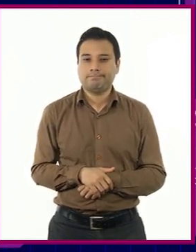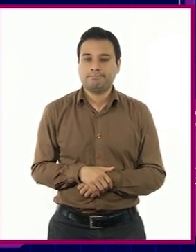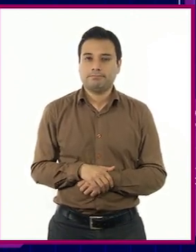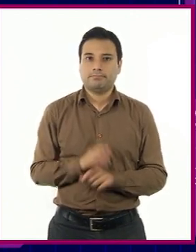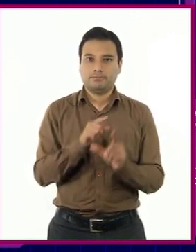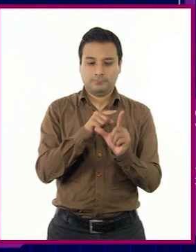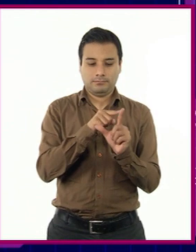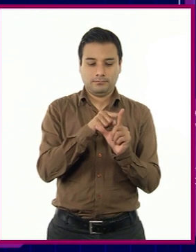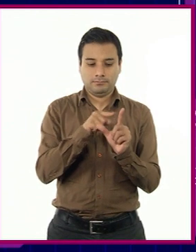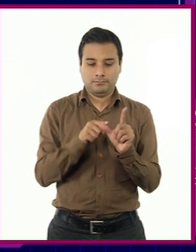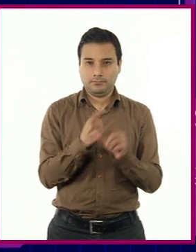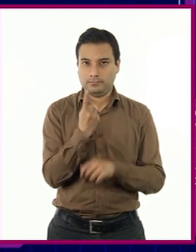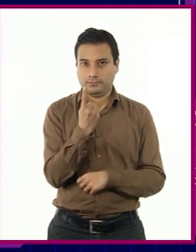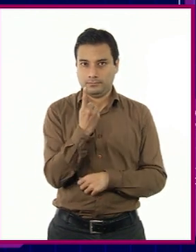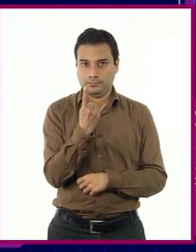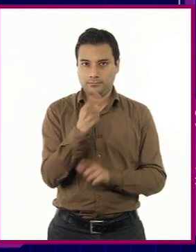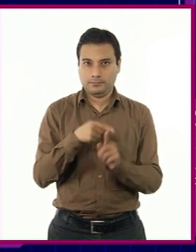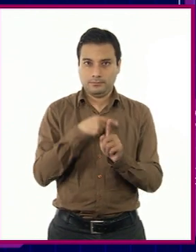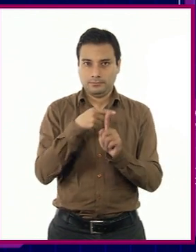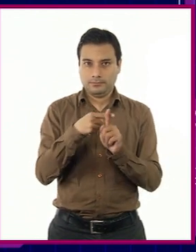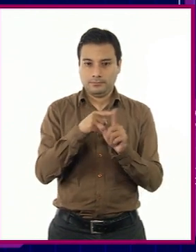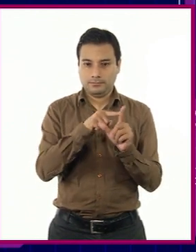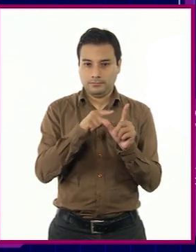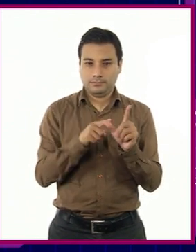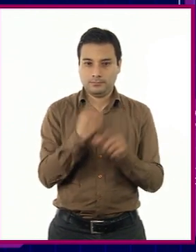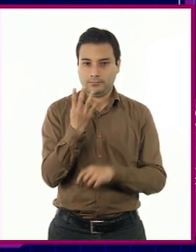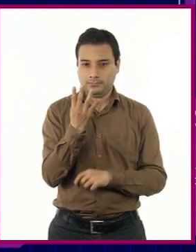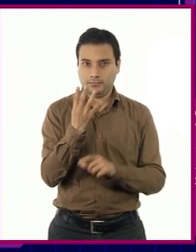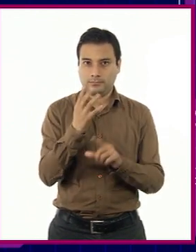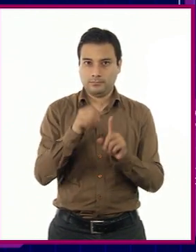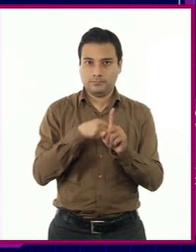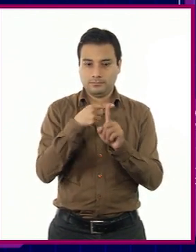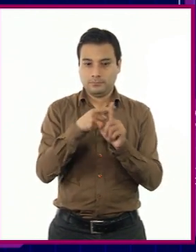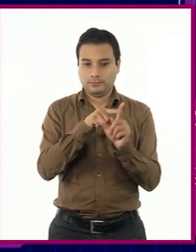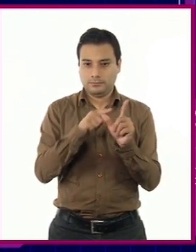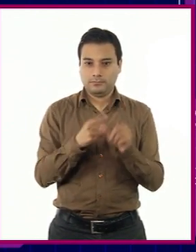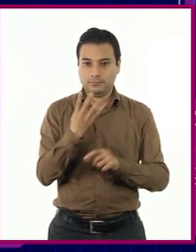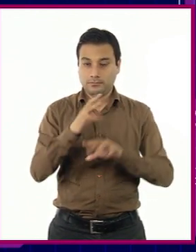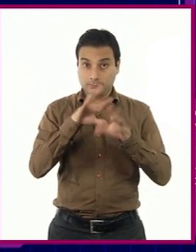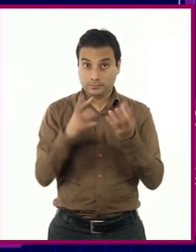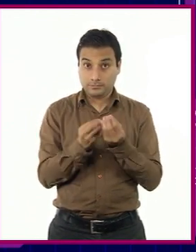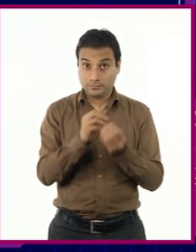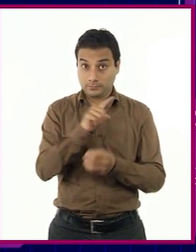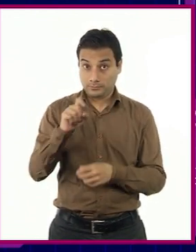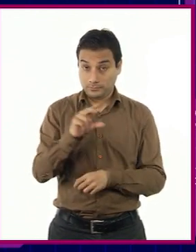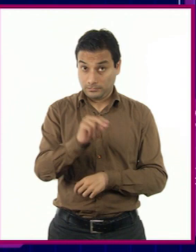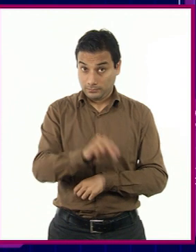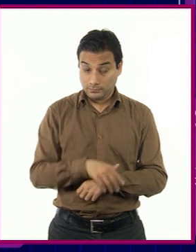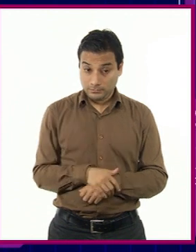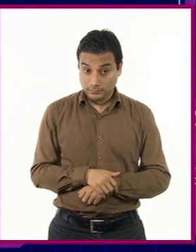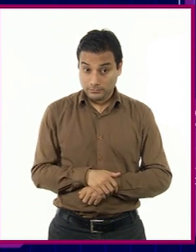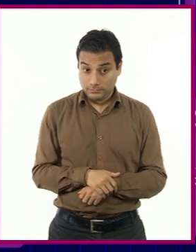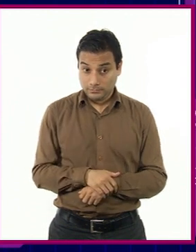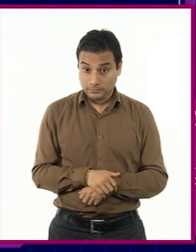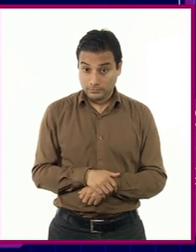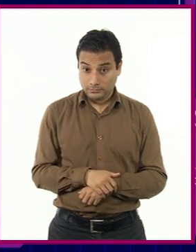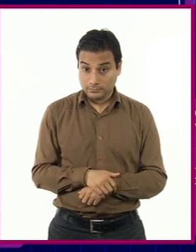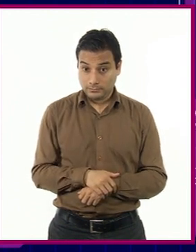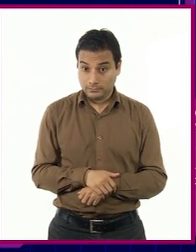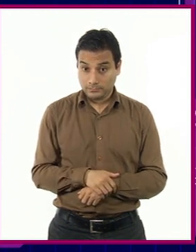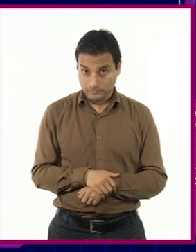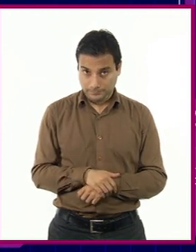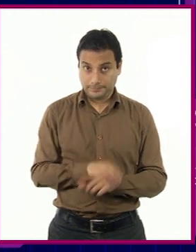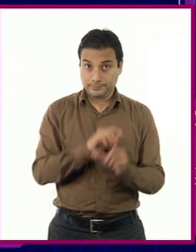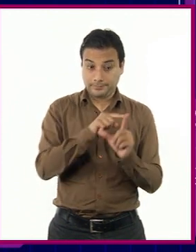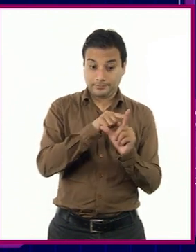ángulo 1 más el ángulo 4 más el ángulo A es igual a 180 grados y el ángulo